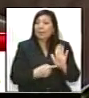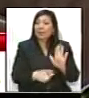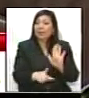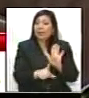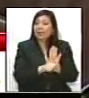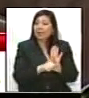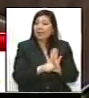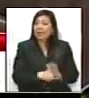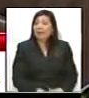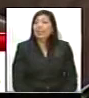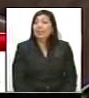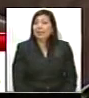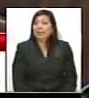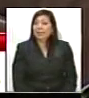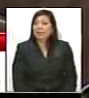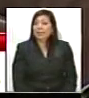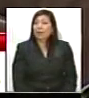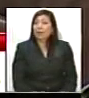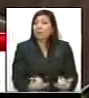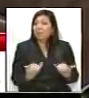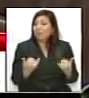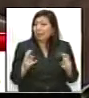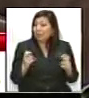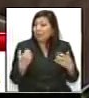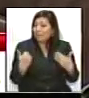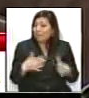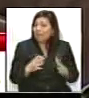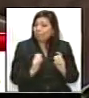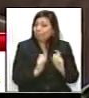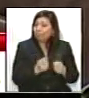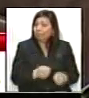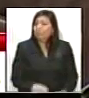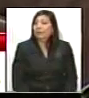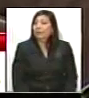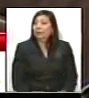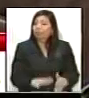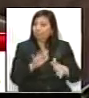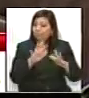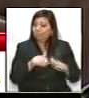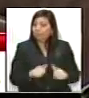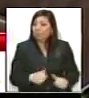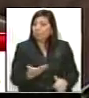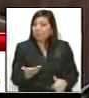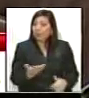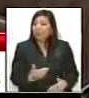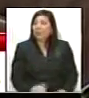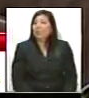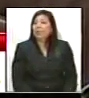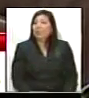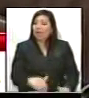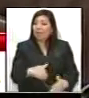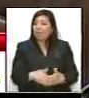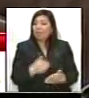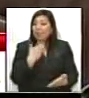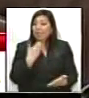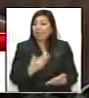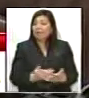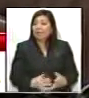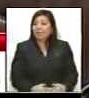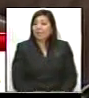sinde presidenta como este texto ya está siendo entregado a la relatoría pido que se considere al voto muchas gracias